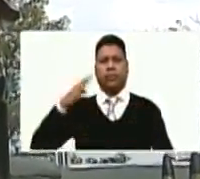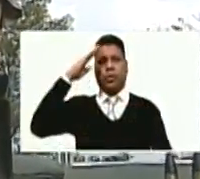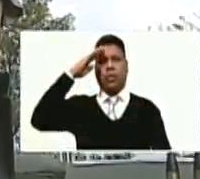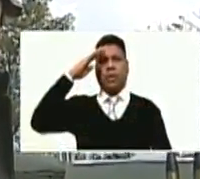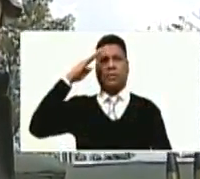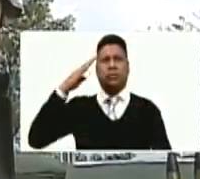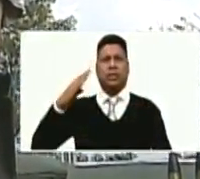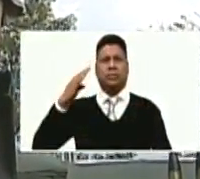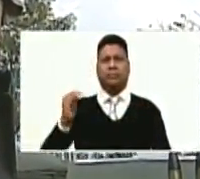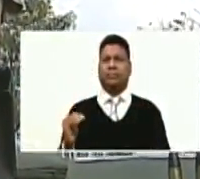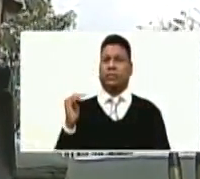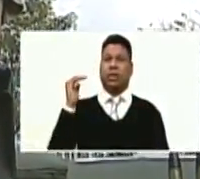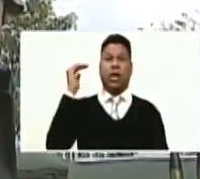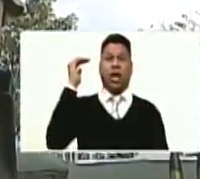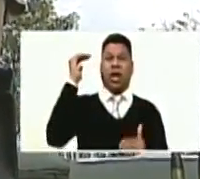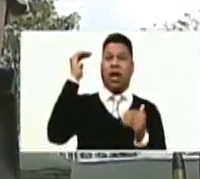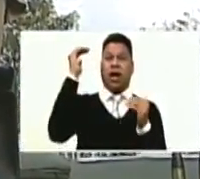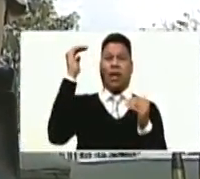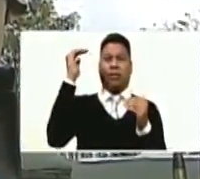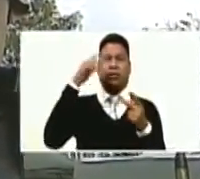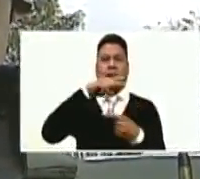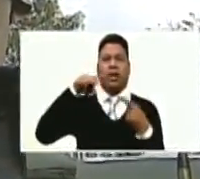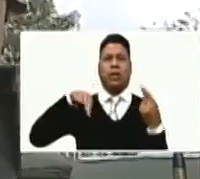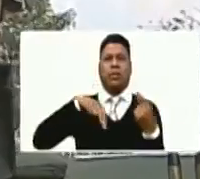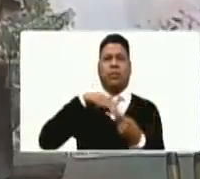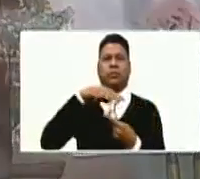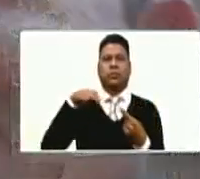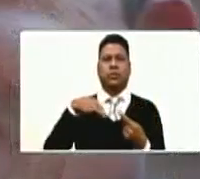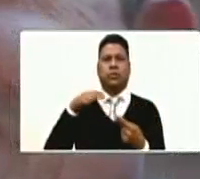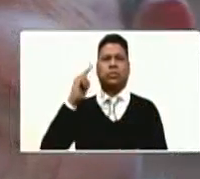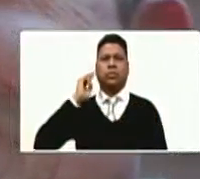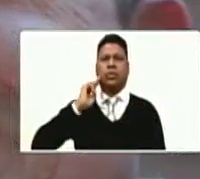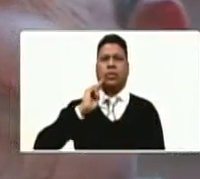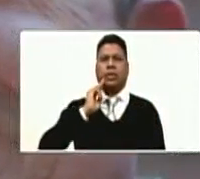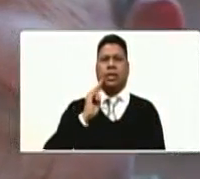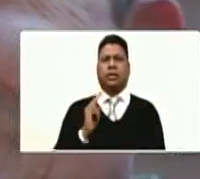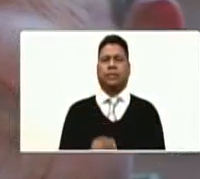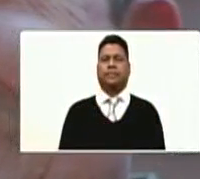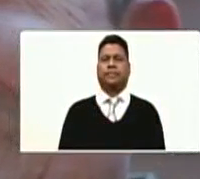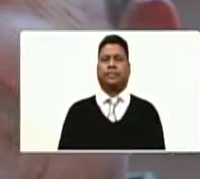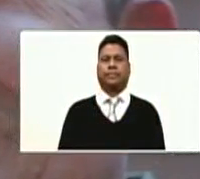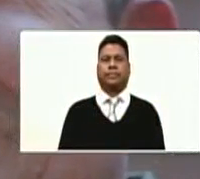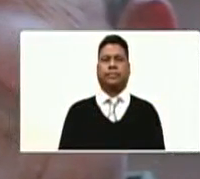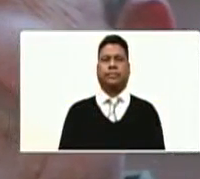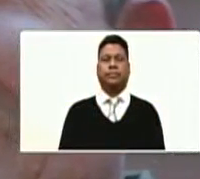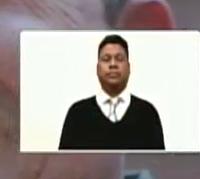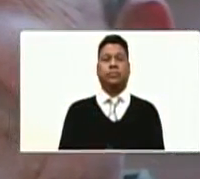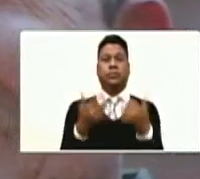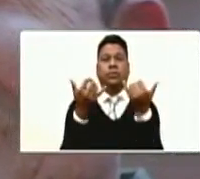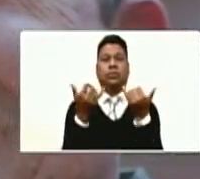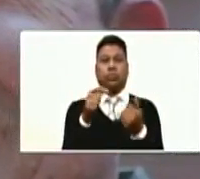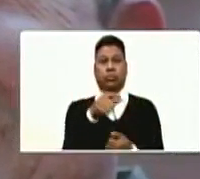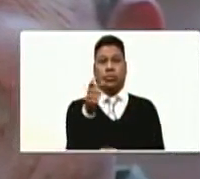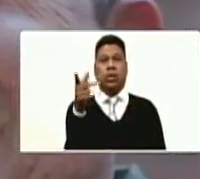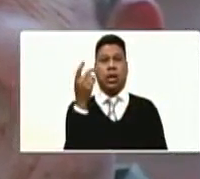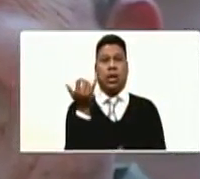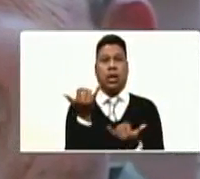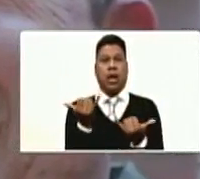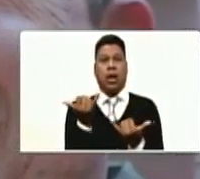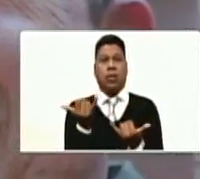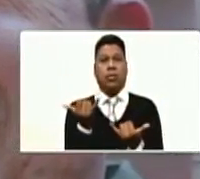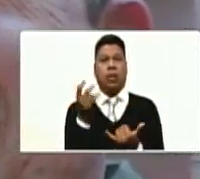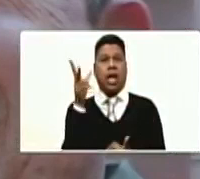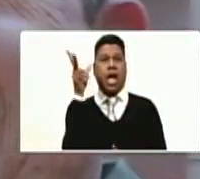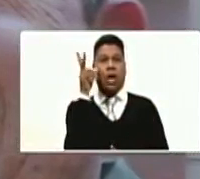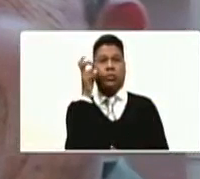supremo de la revolución bolivariana. Hoy, al escucharle el estruendo y